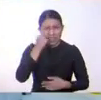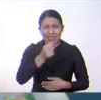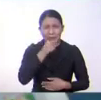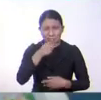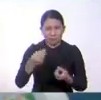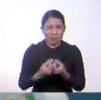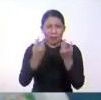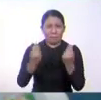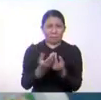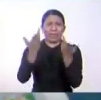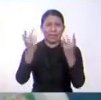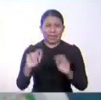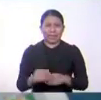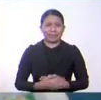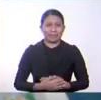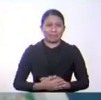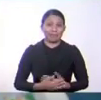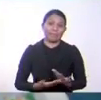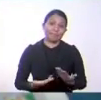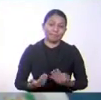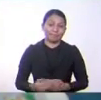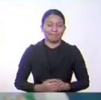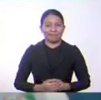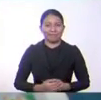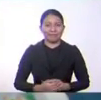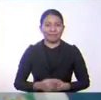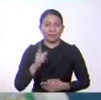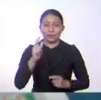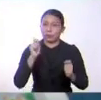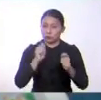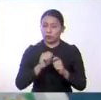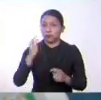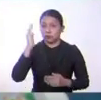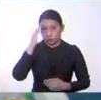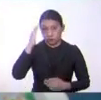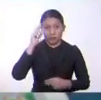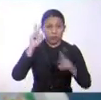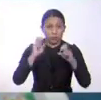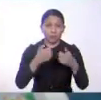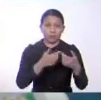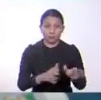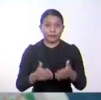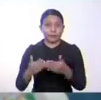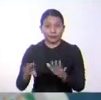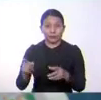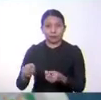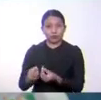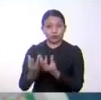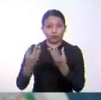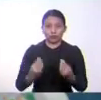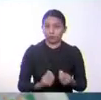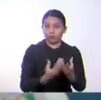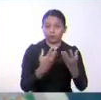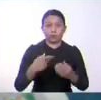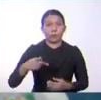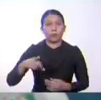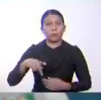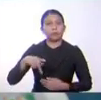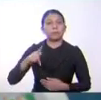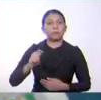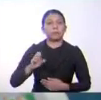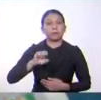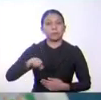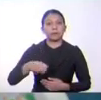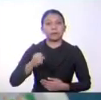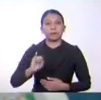bueno, como ya tocamos el punto, podemos hablar que saber sobre la diferenciación de los tejidos en los vegetales